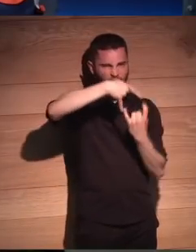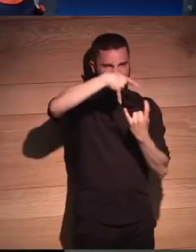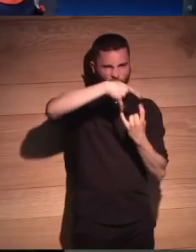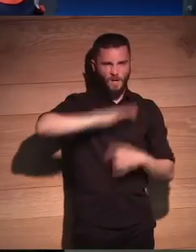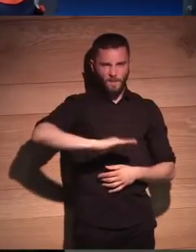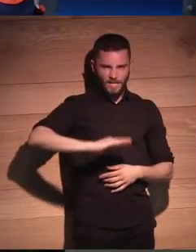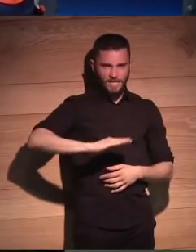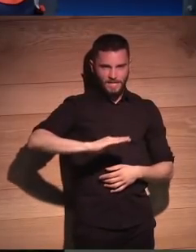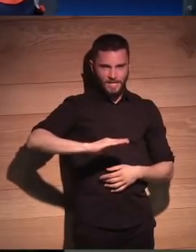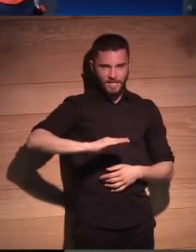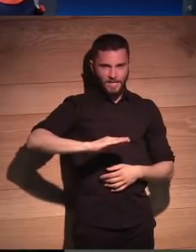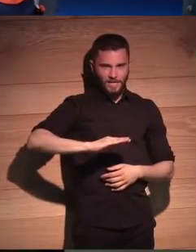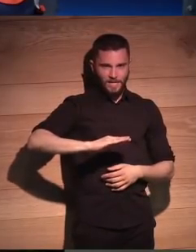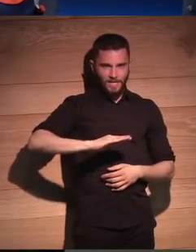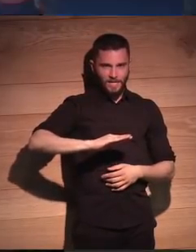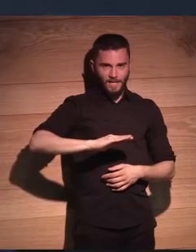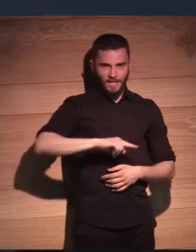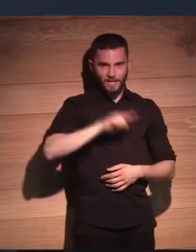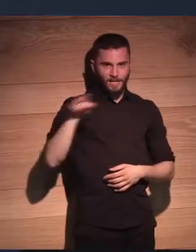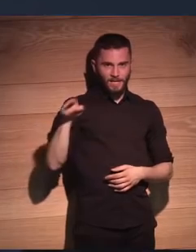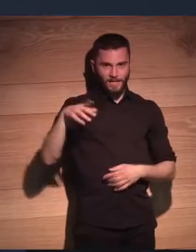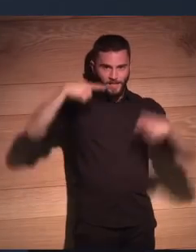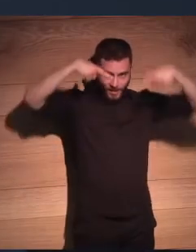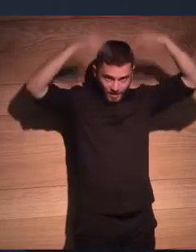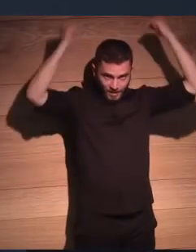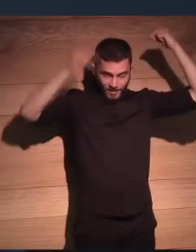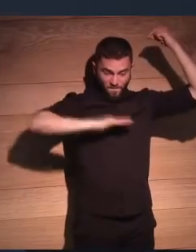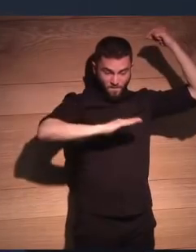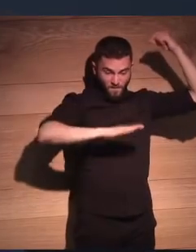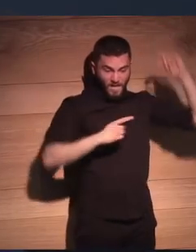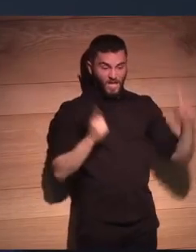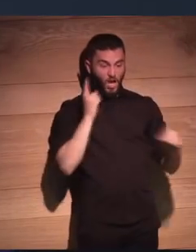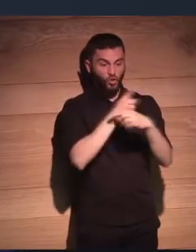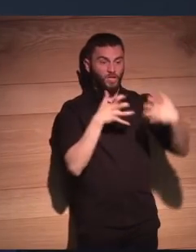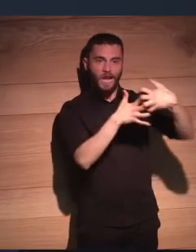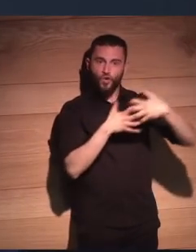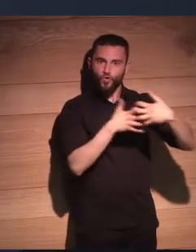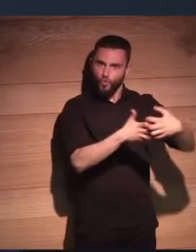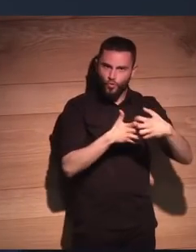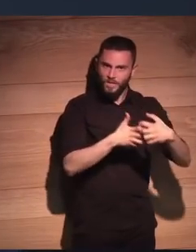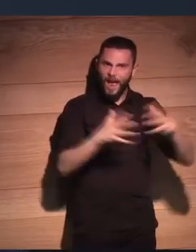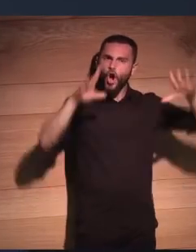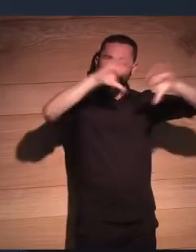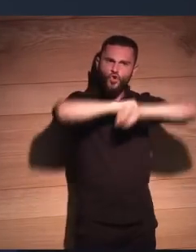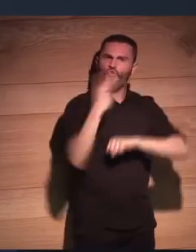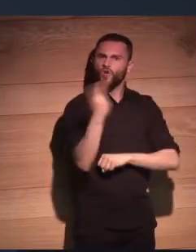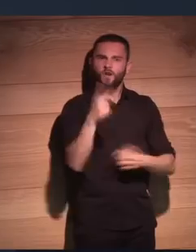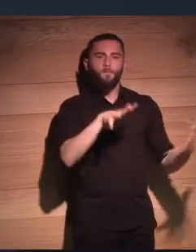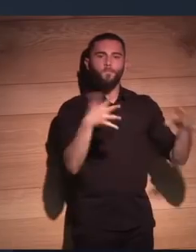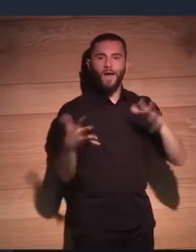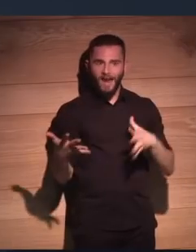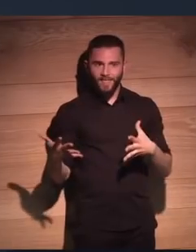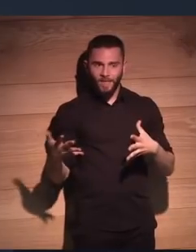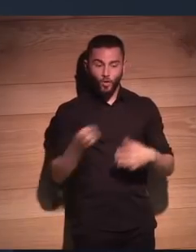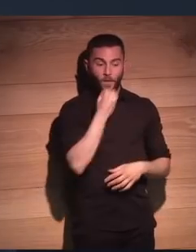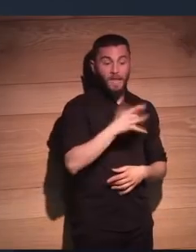maldad. Y él es la venganza que lucha contra esa maldad, ¿no? Entonces, dos poderes oscuros parecidos que se enfrentan así, ¿cómo se resuelve entre